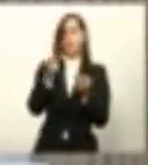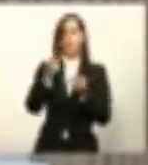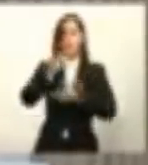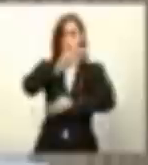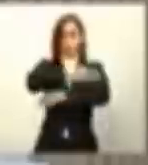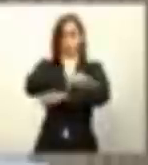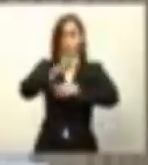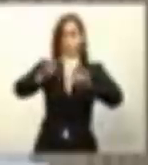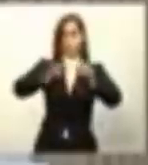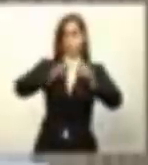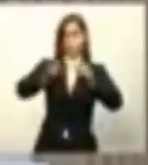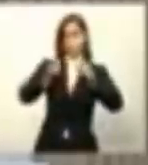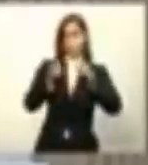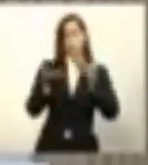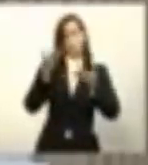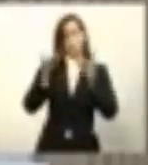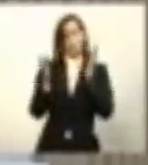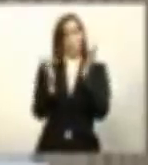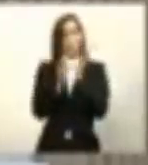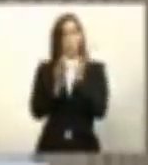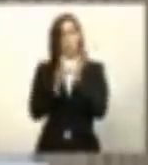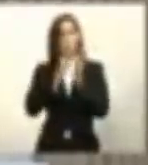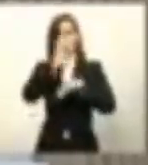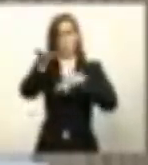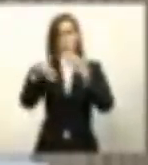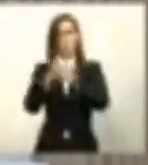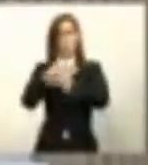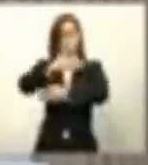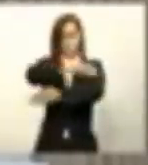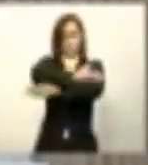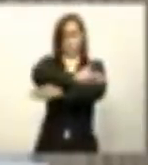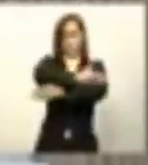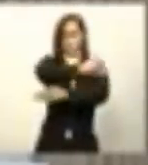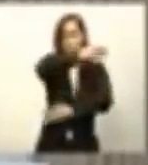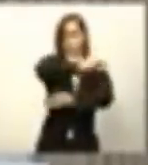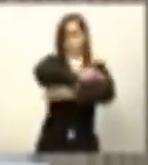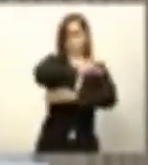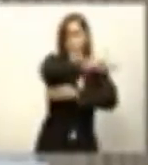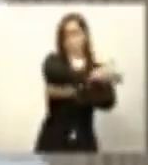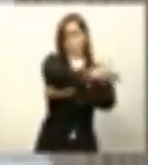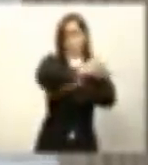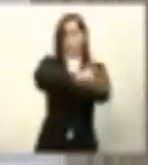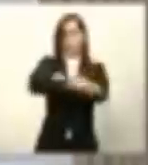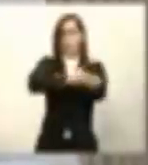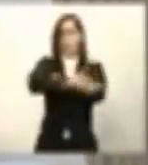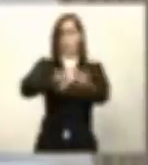o tecnológicos en todo el borde terrestre de la frontera.